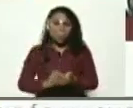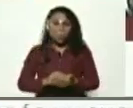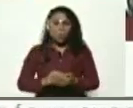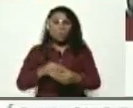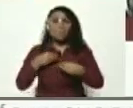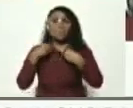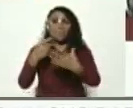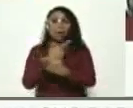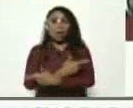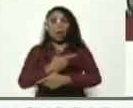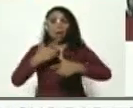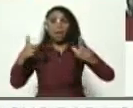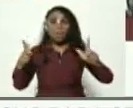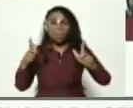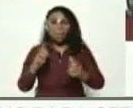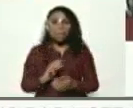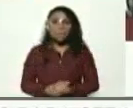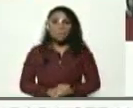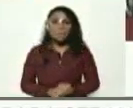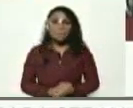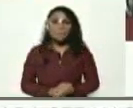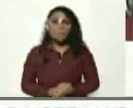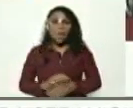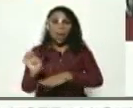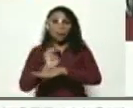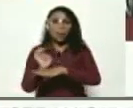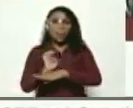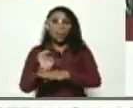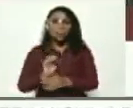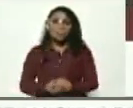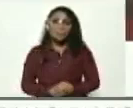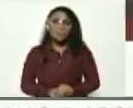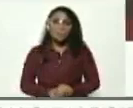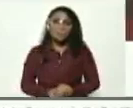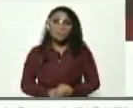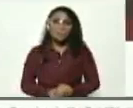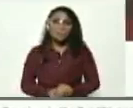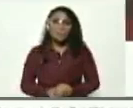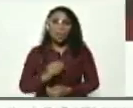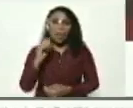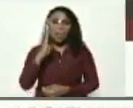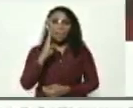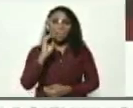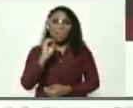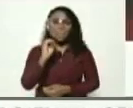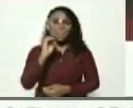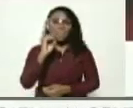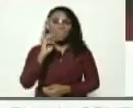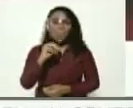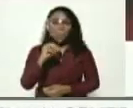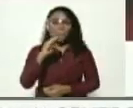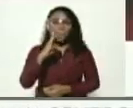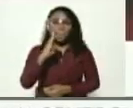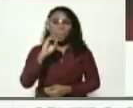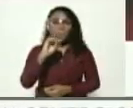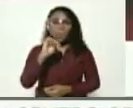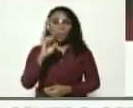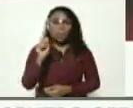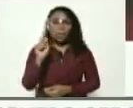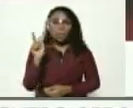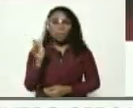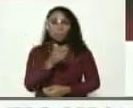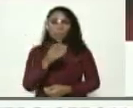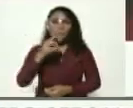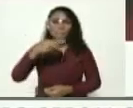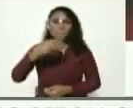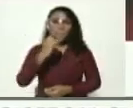dar libertad a Ecuador, en Bomboná, en Pichincha,